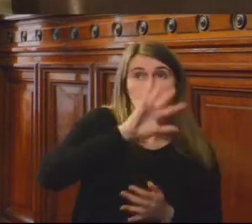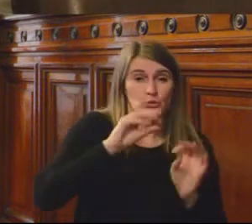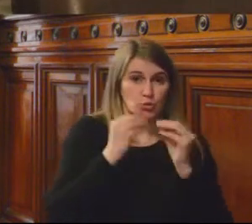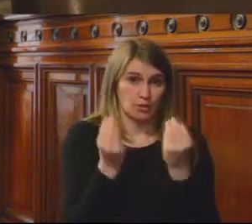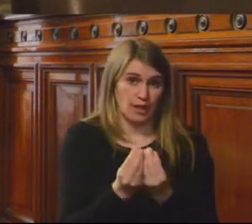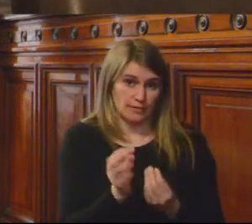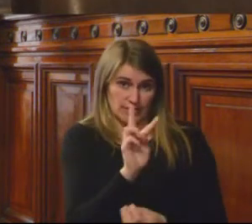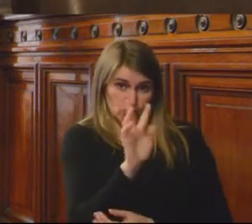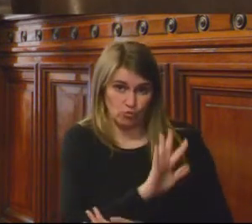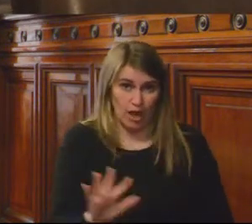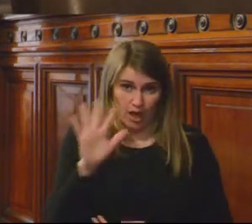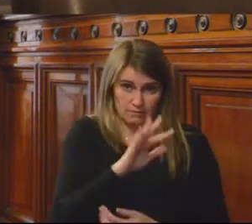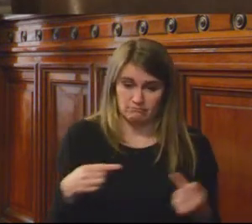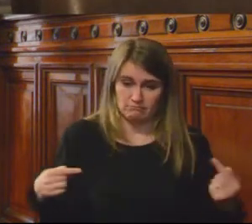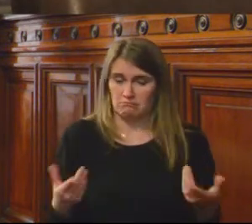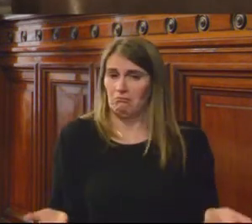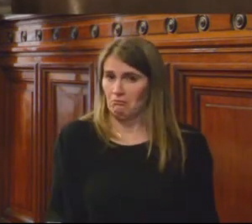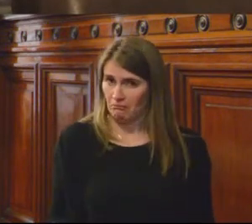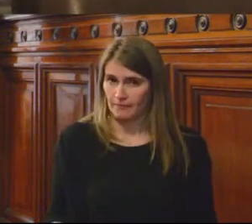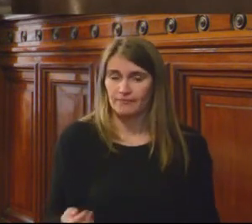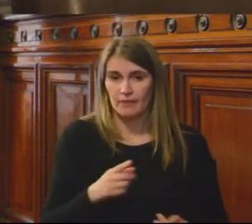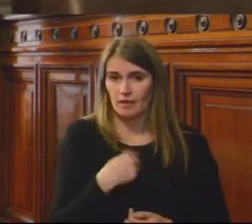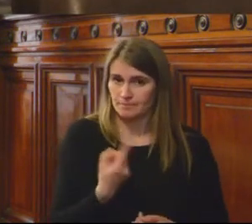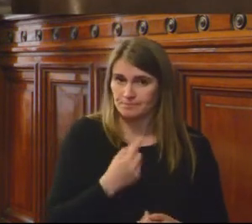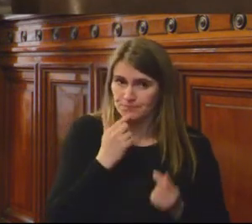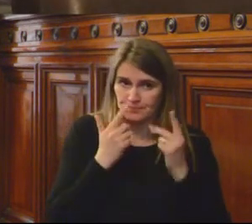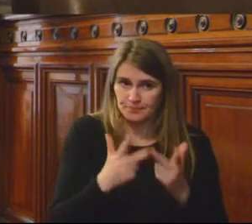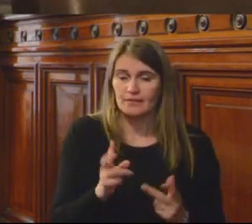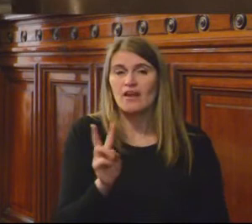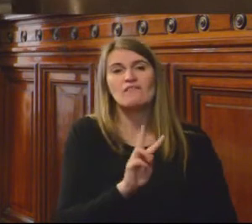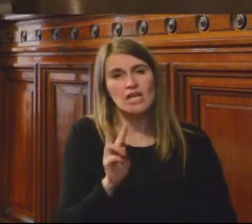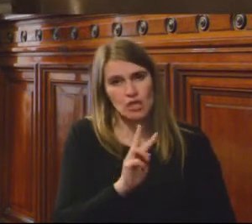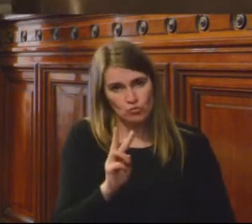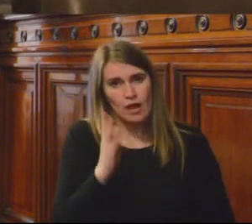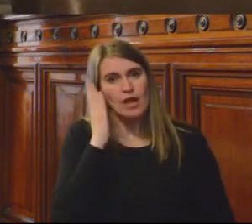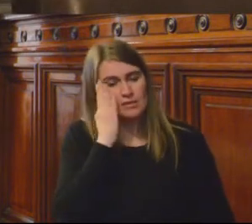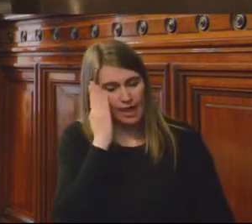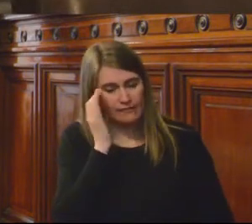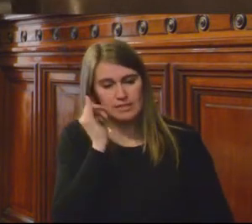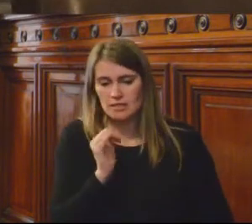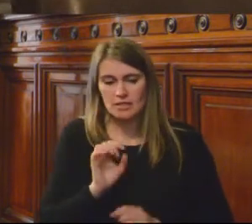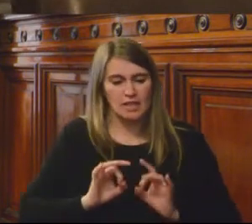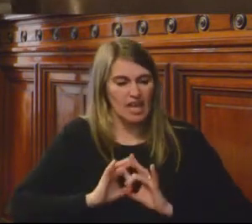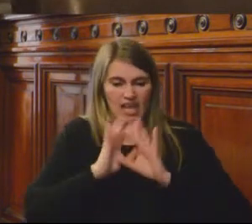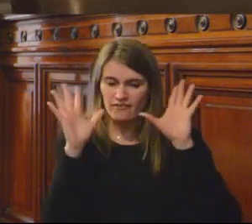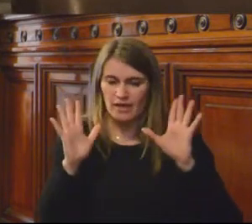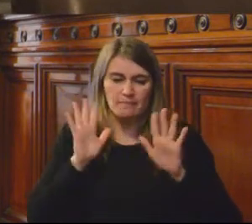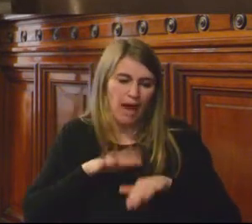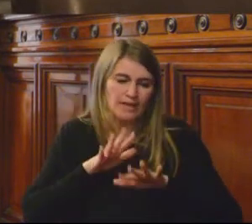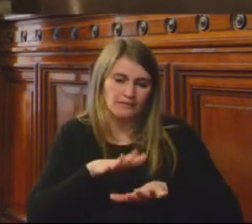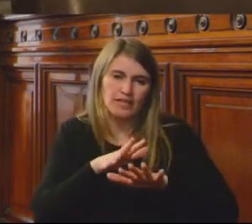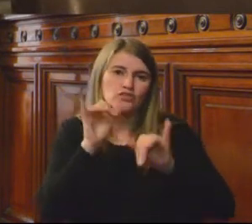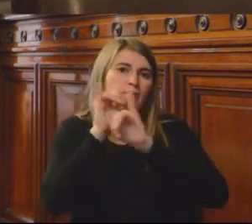en todo el territorio nacional. Y que insistimos nosotros, Venezuela reconoce el libre ejercicio de la manifestación